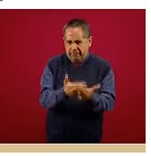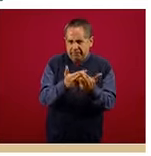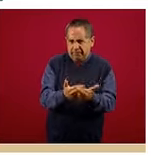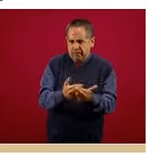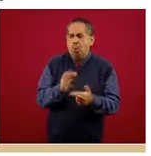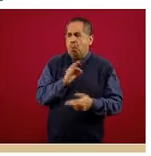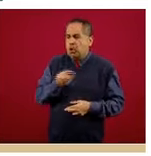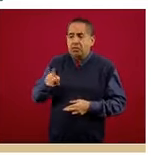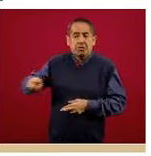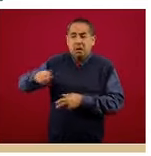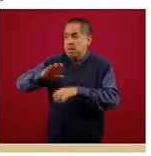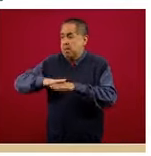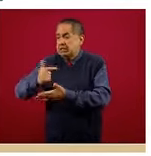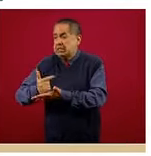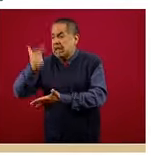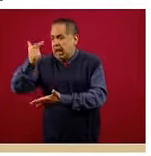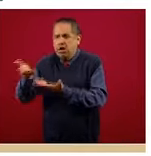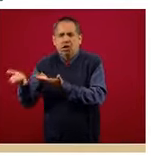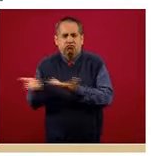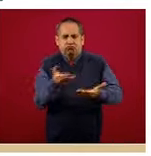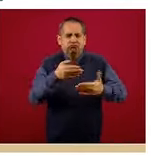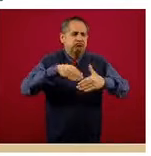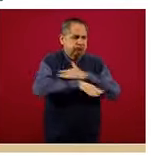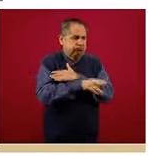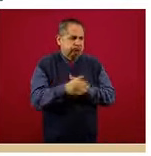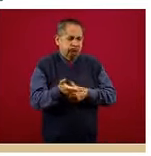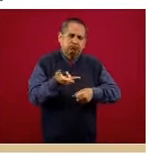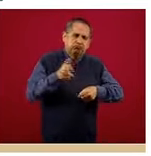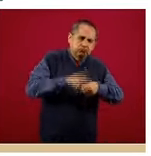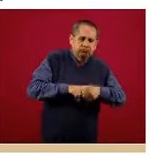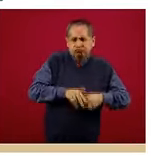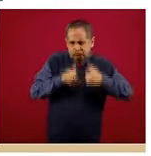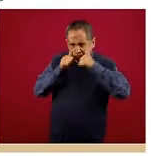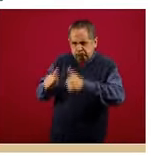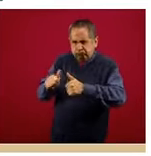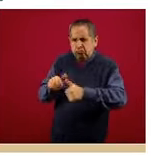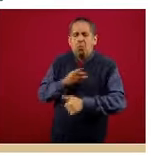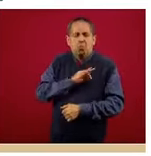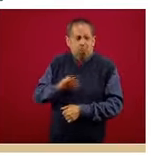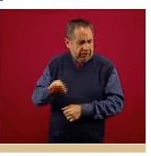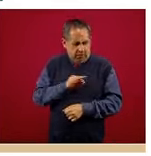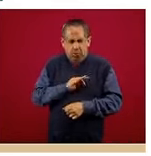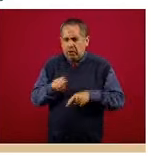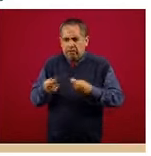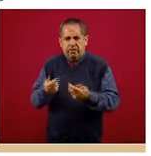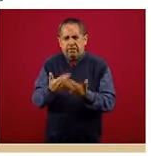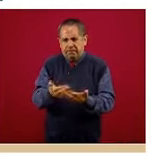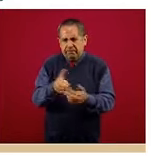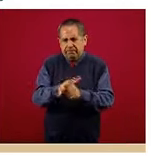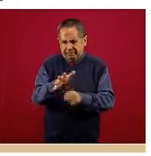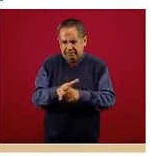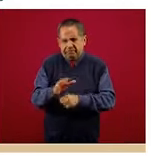lo que les permite tener siempre disponible este tipo de servicios para los pacientes más graves.